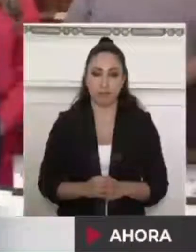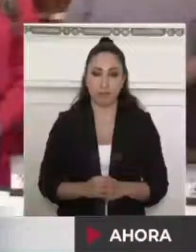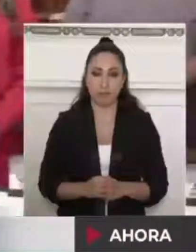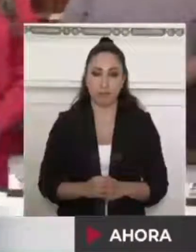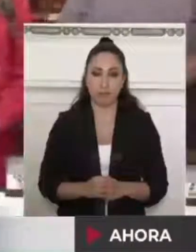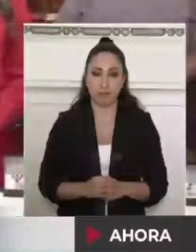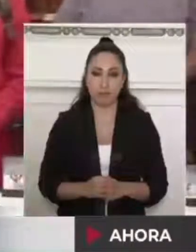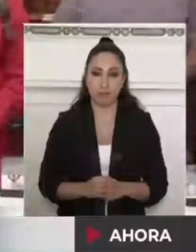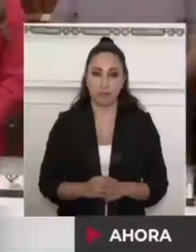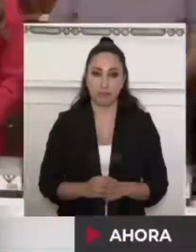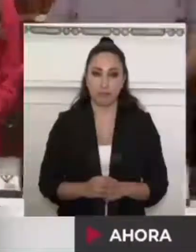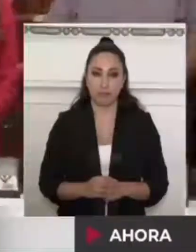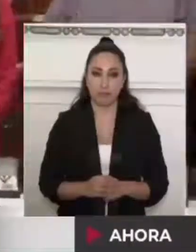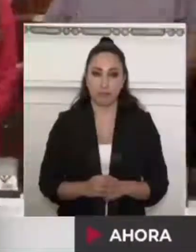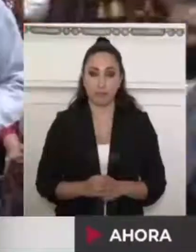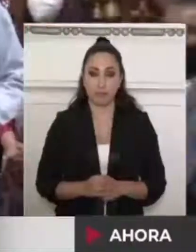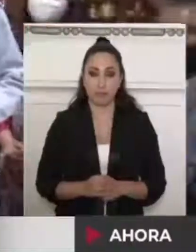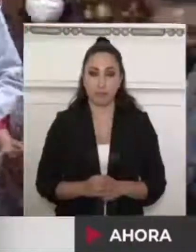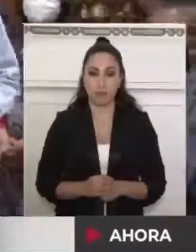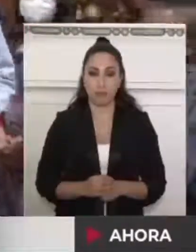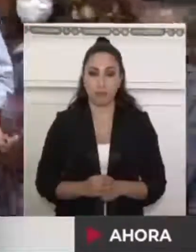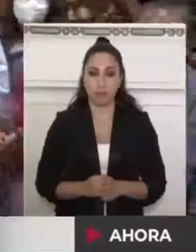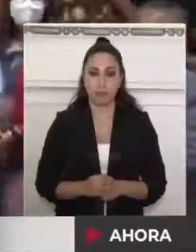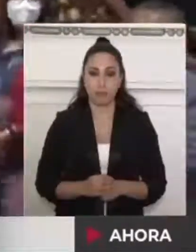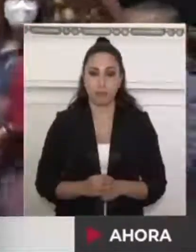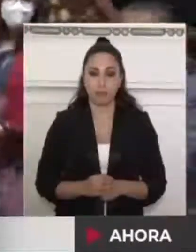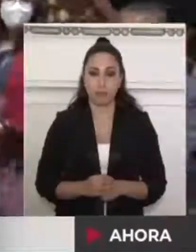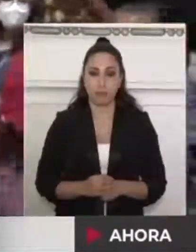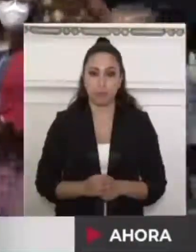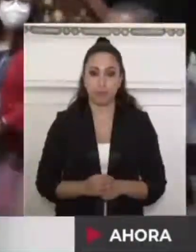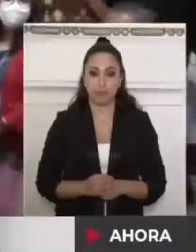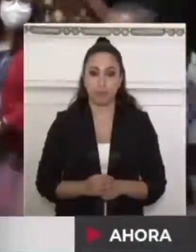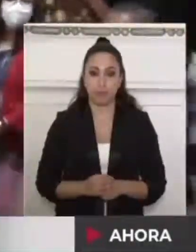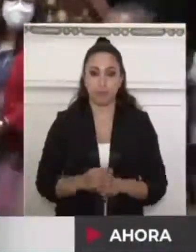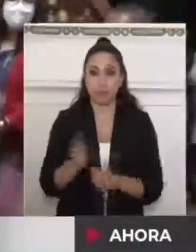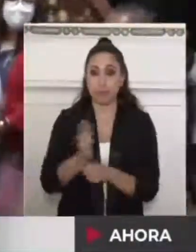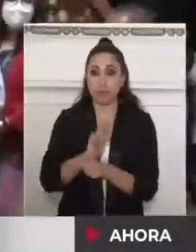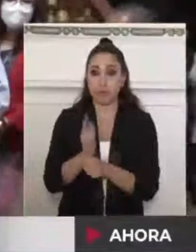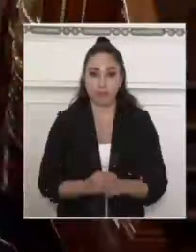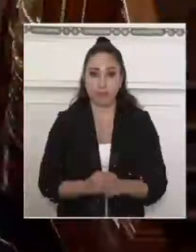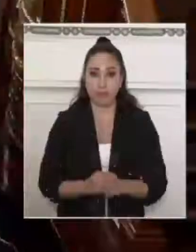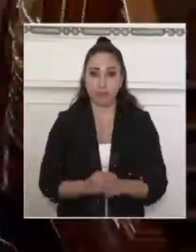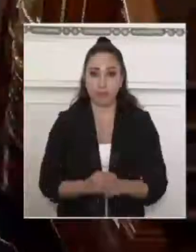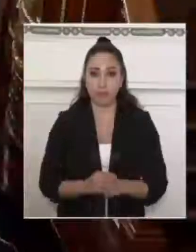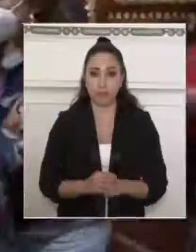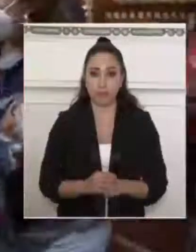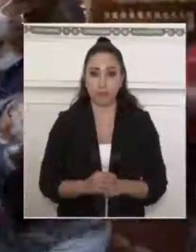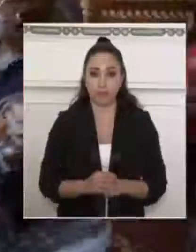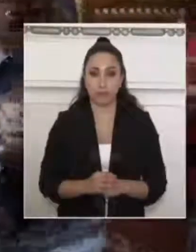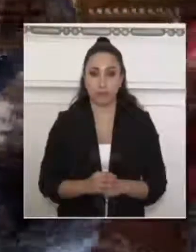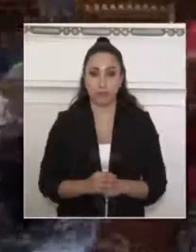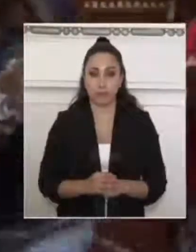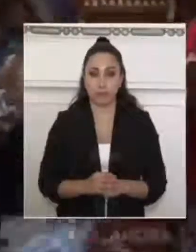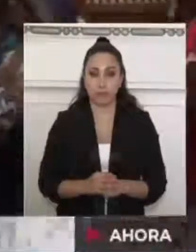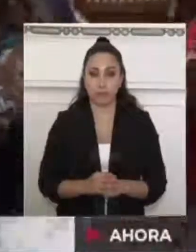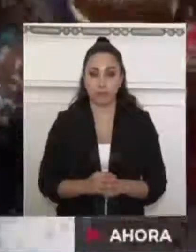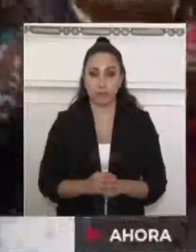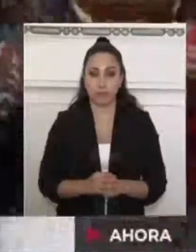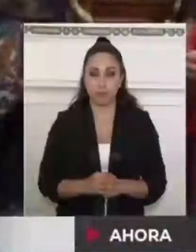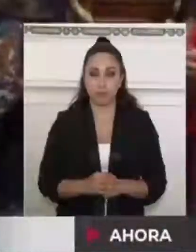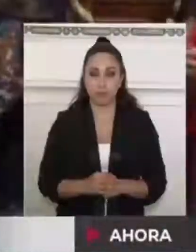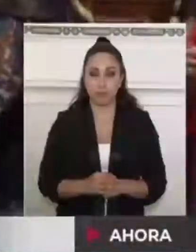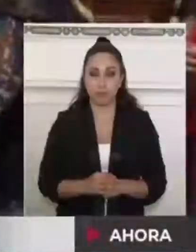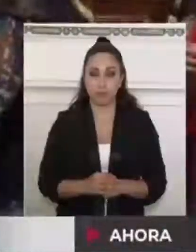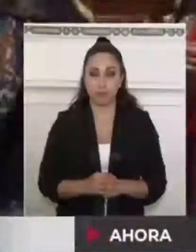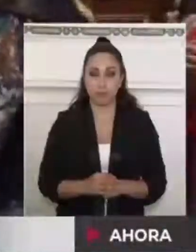Asociación Nacional de Condóminos y Vecinos AC y a la Asociación de Scouts de México AC. Otros galardonados fueron el licenciado Jorge